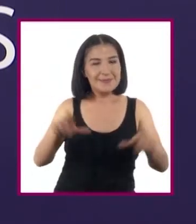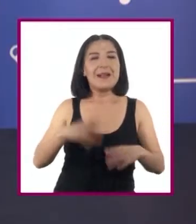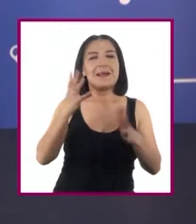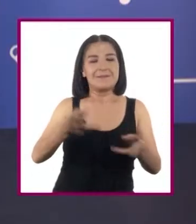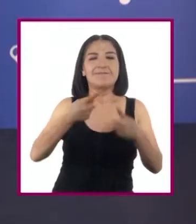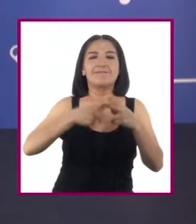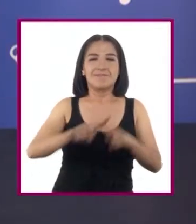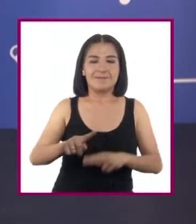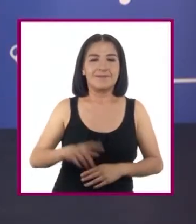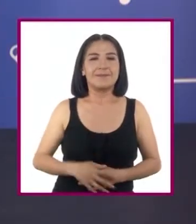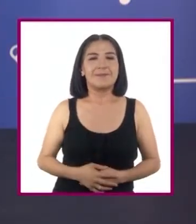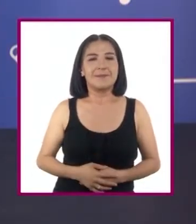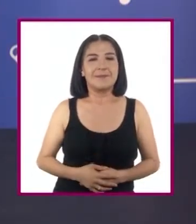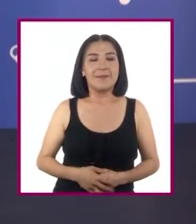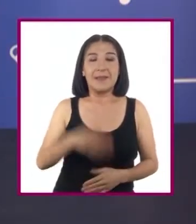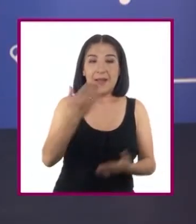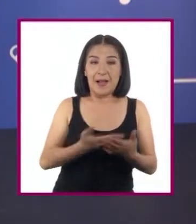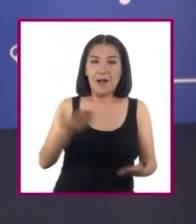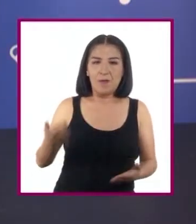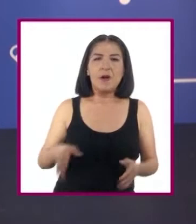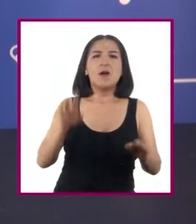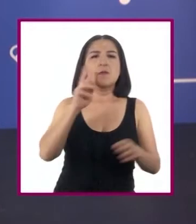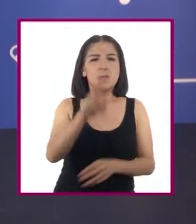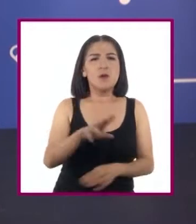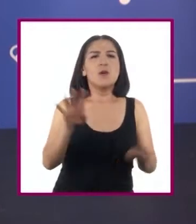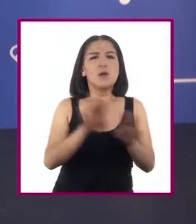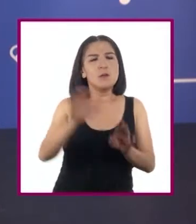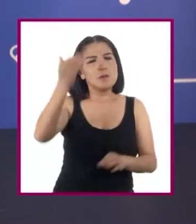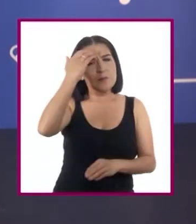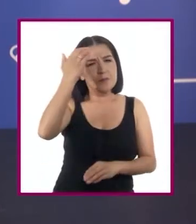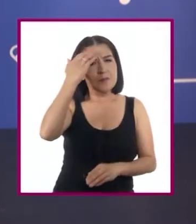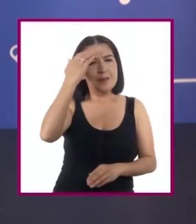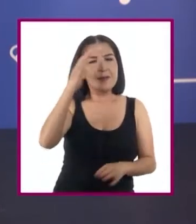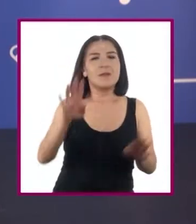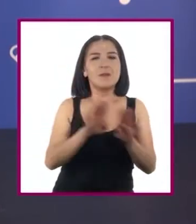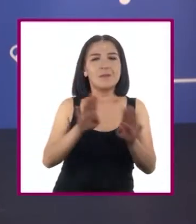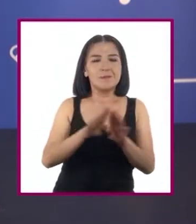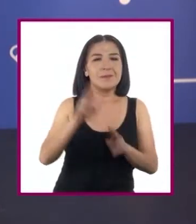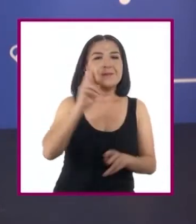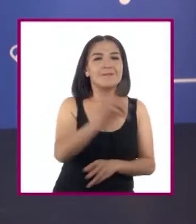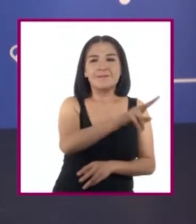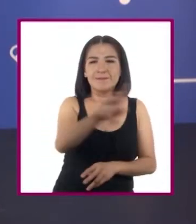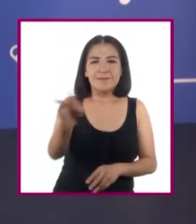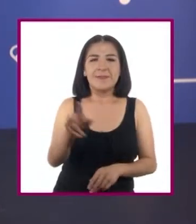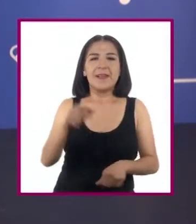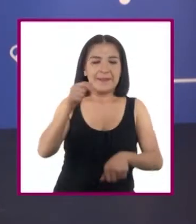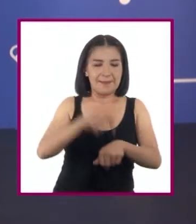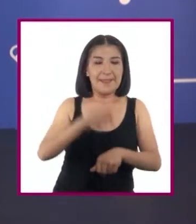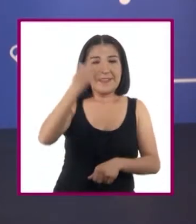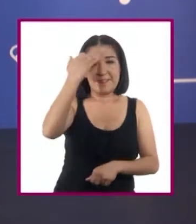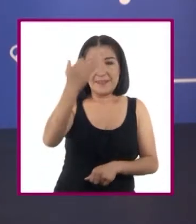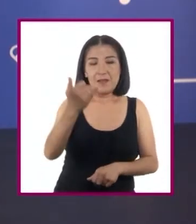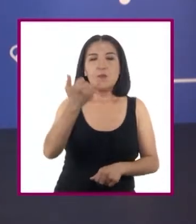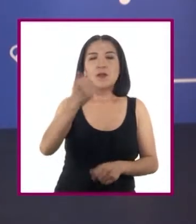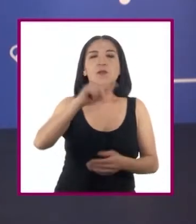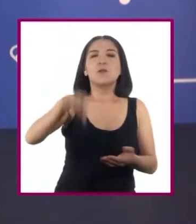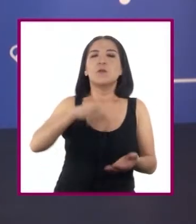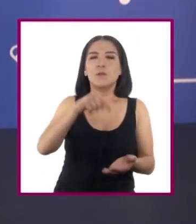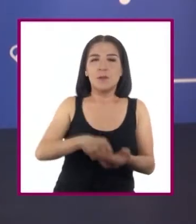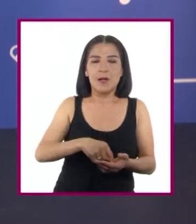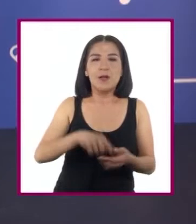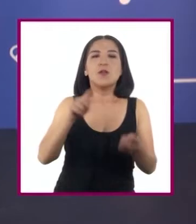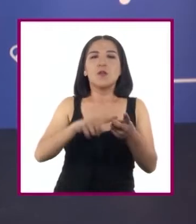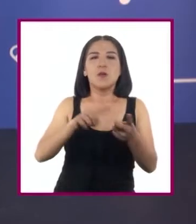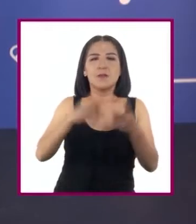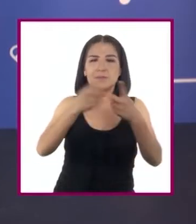Comenzamos. En esta ocasión, conocerán cómo se presenta el ambiente, es decir, el tiempo y espacio en las historias que